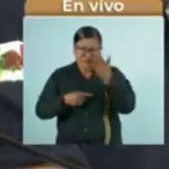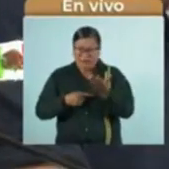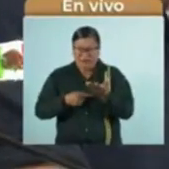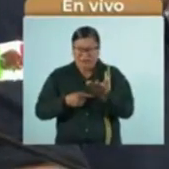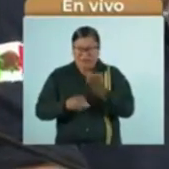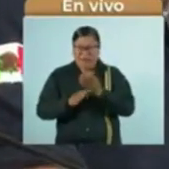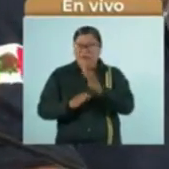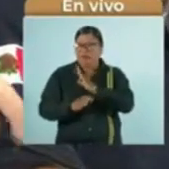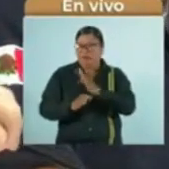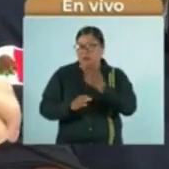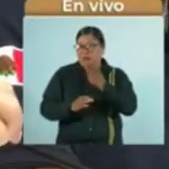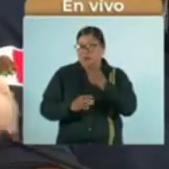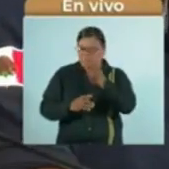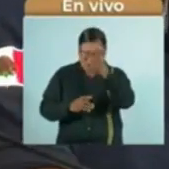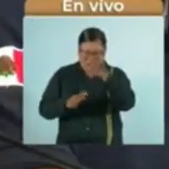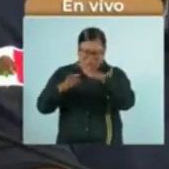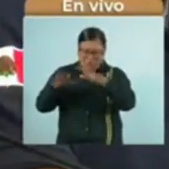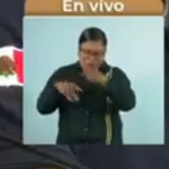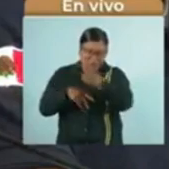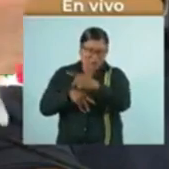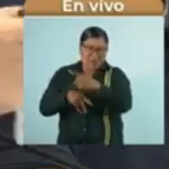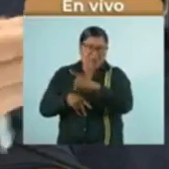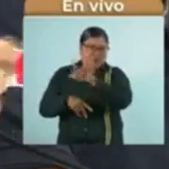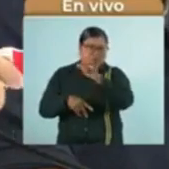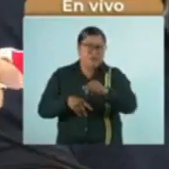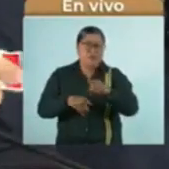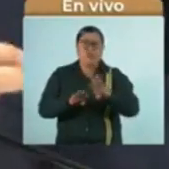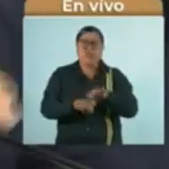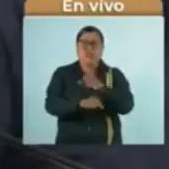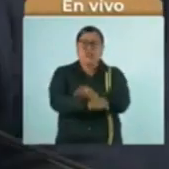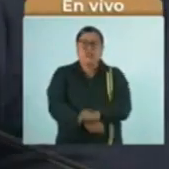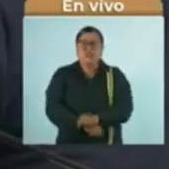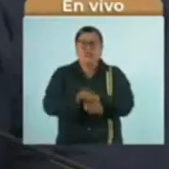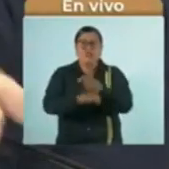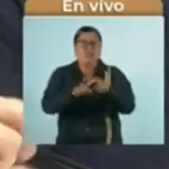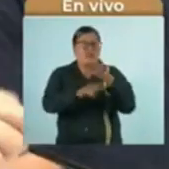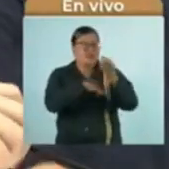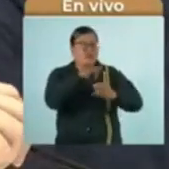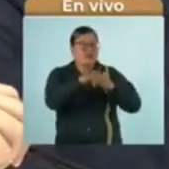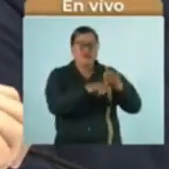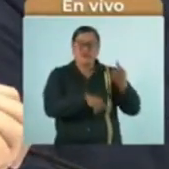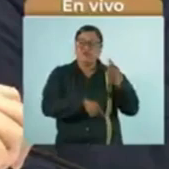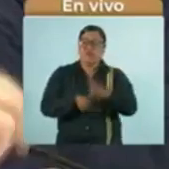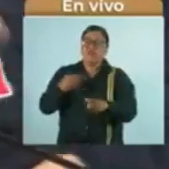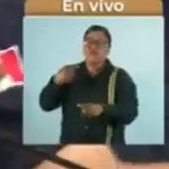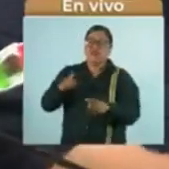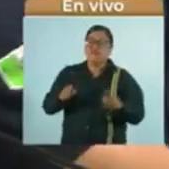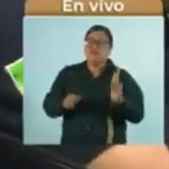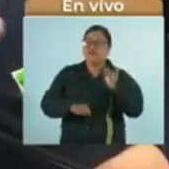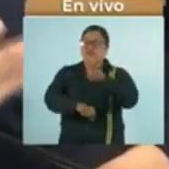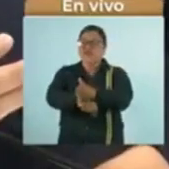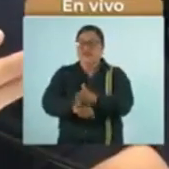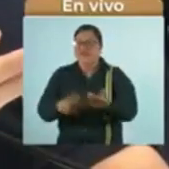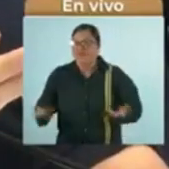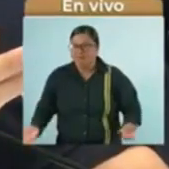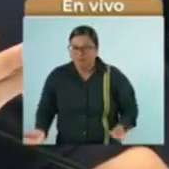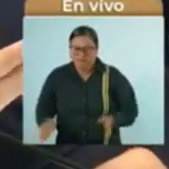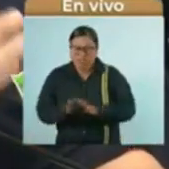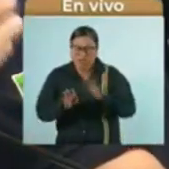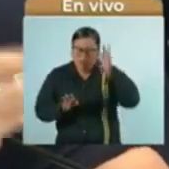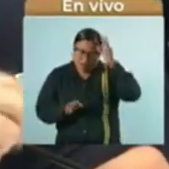puede usar sus playas para ellos, ser esclavos de grandes transnacionales que se lleguen a sentar ahí y ahora van a trabajar para